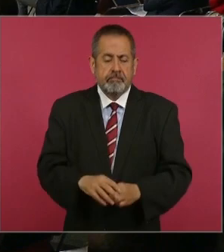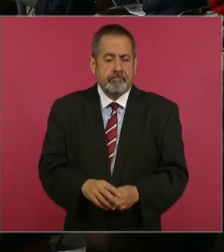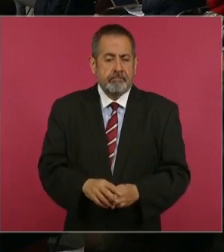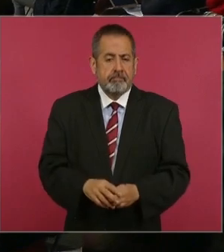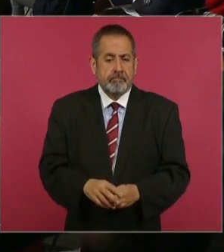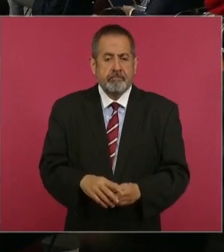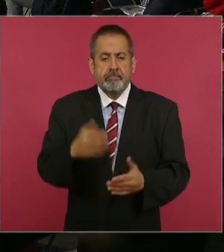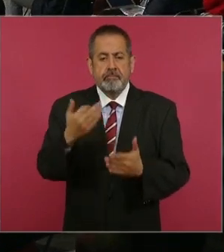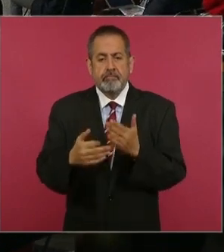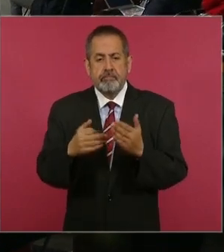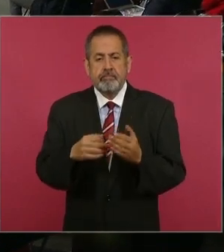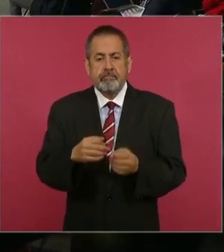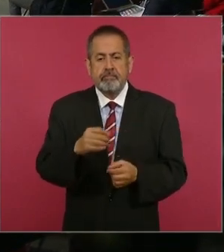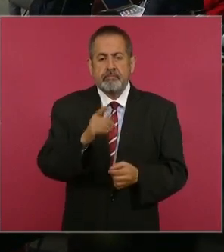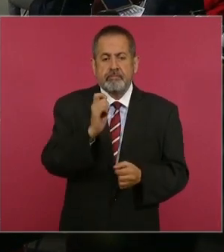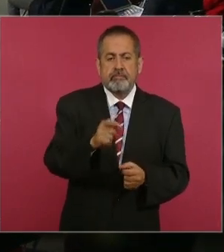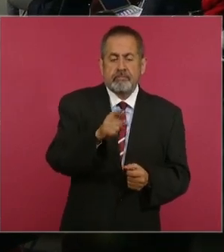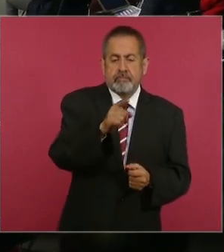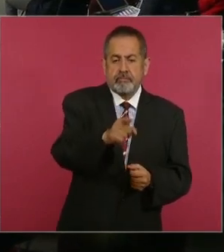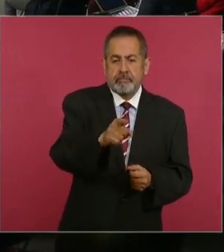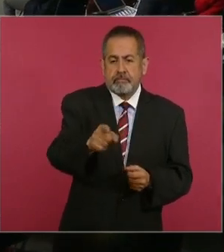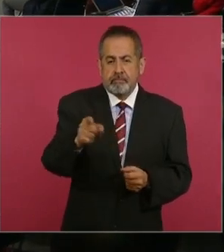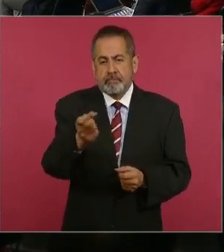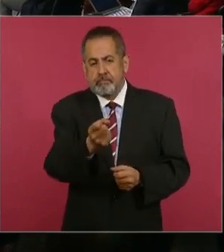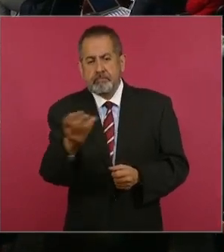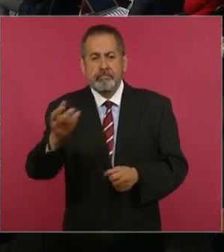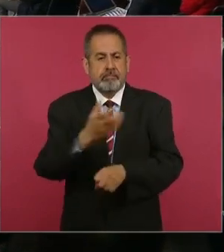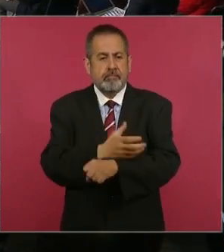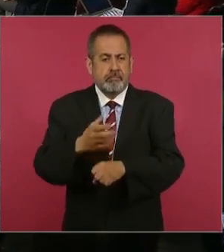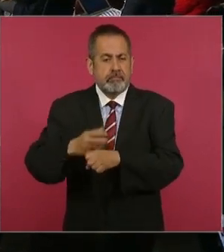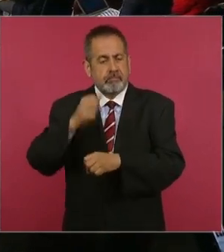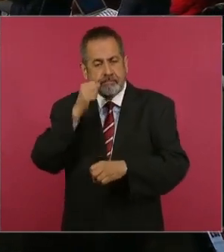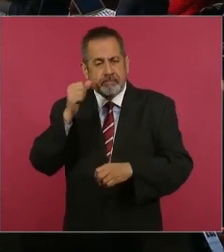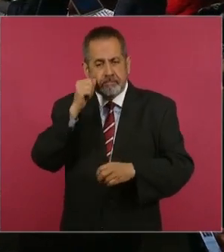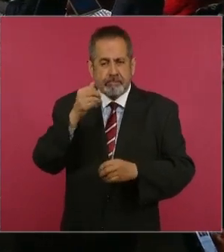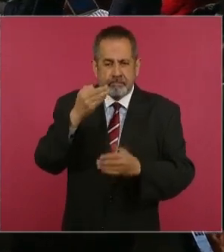quedaron pendientes algunos compañeros